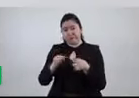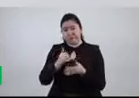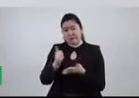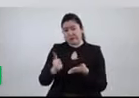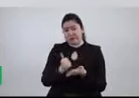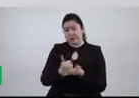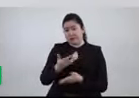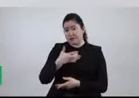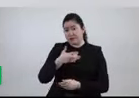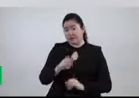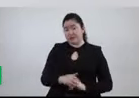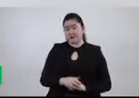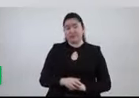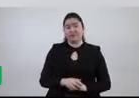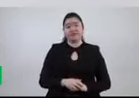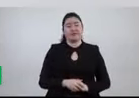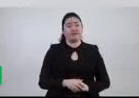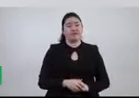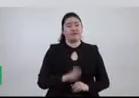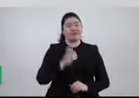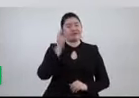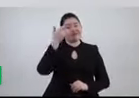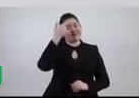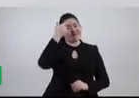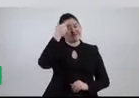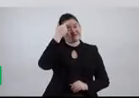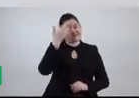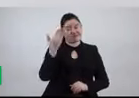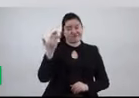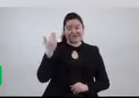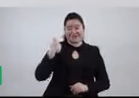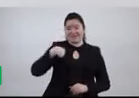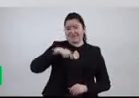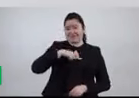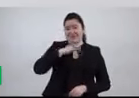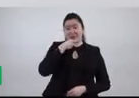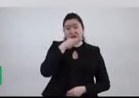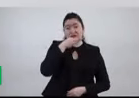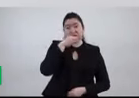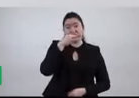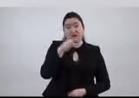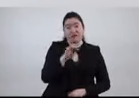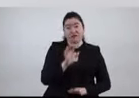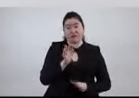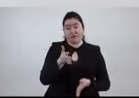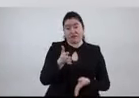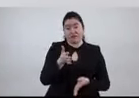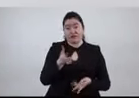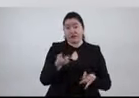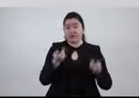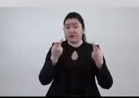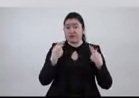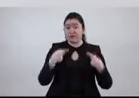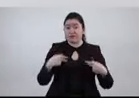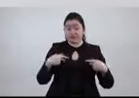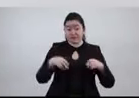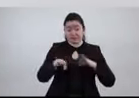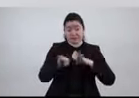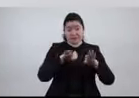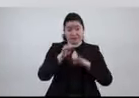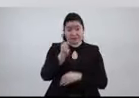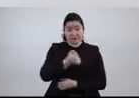ciudad? Pues si recuerdan, por eso anunciamos desde hace bastante tiempo que todos aquellos que trabajan en